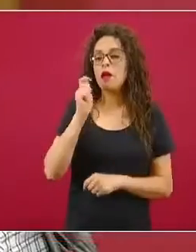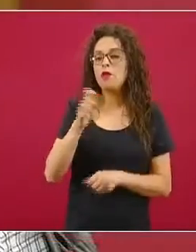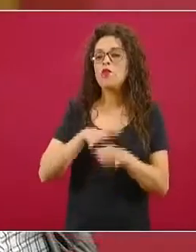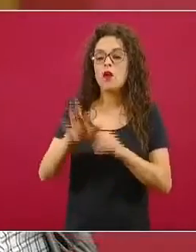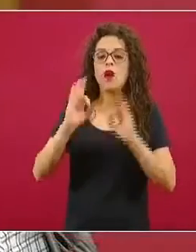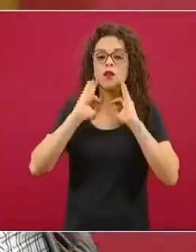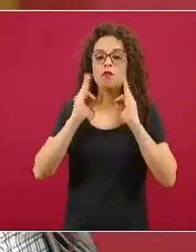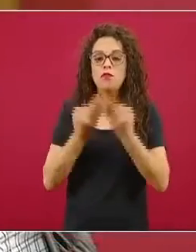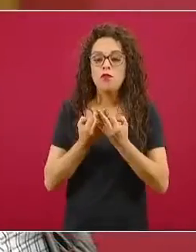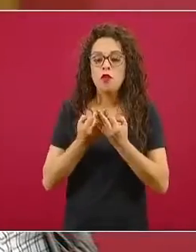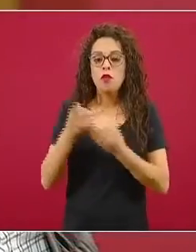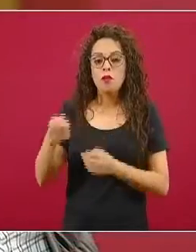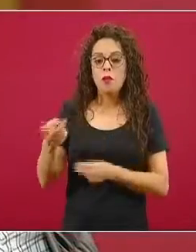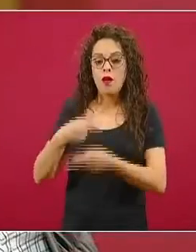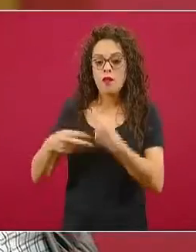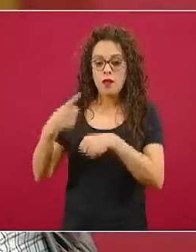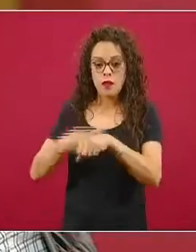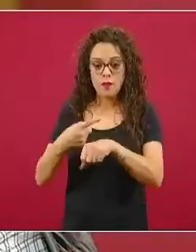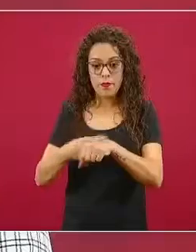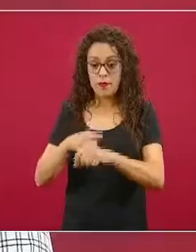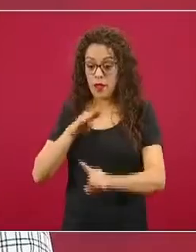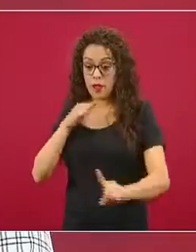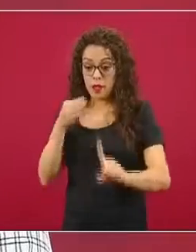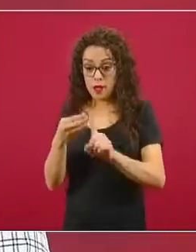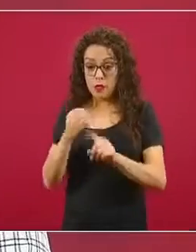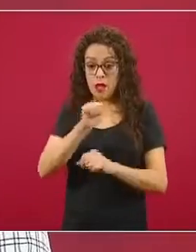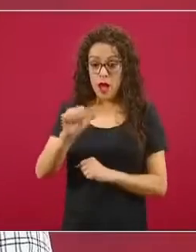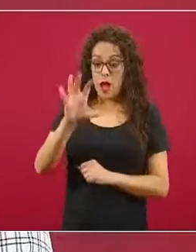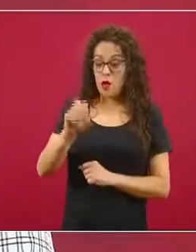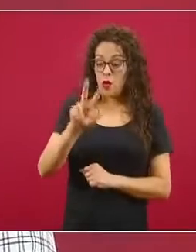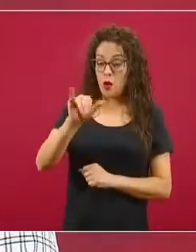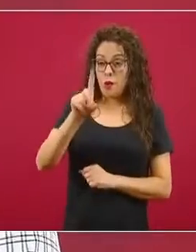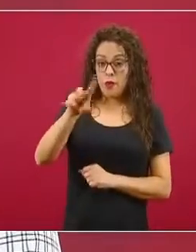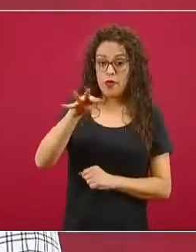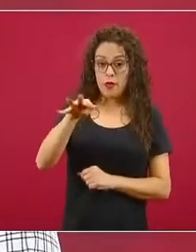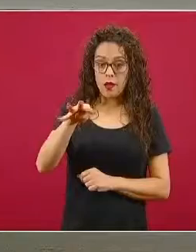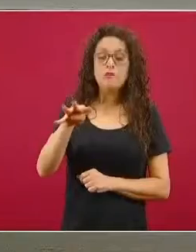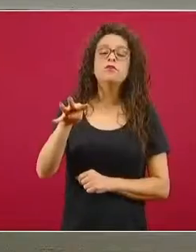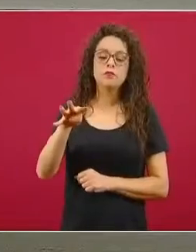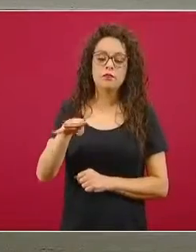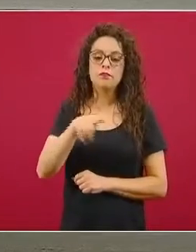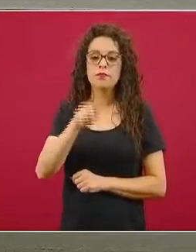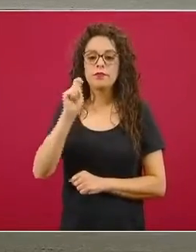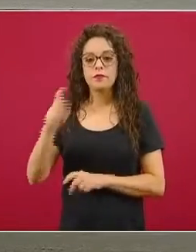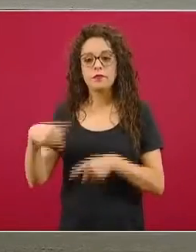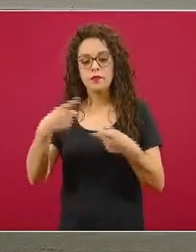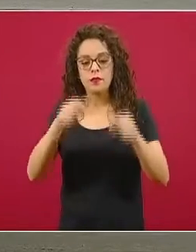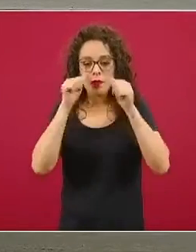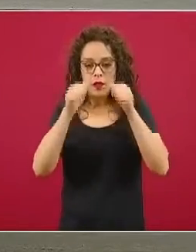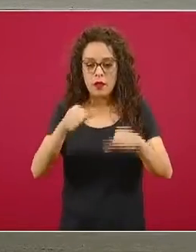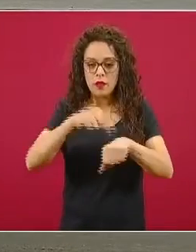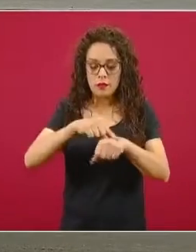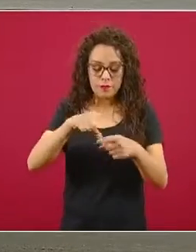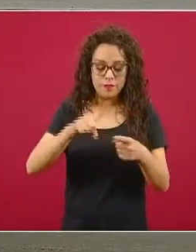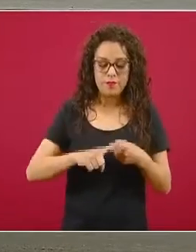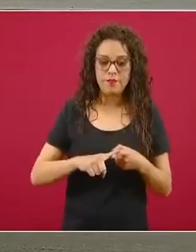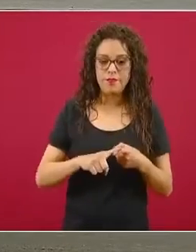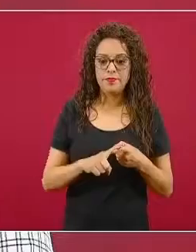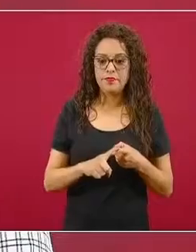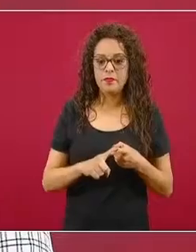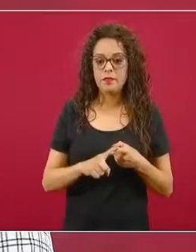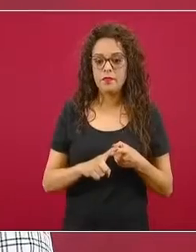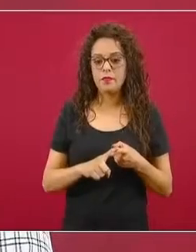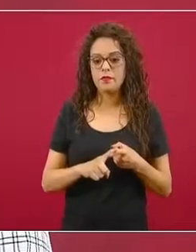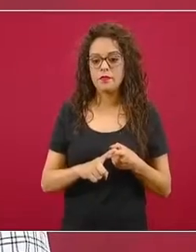hablando específicamente de COVID-19, pues entran actores como son la atención médica, como es la promoción